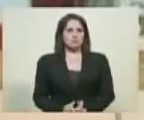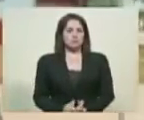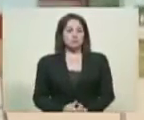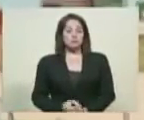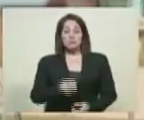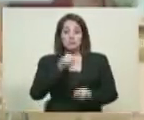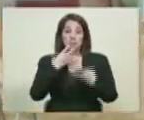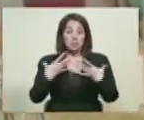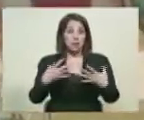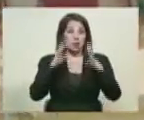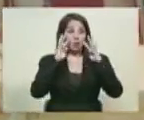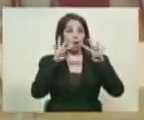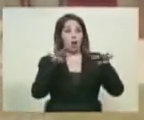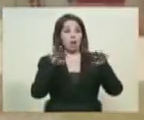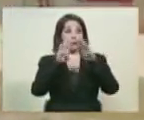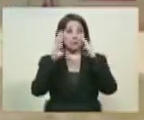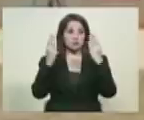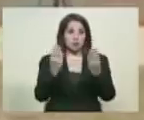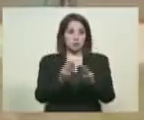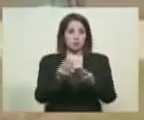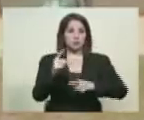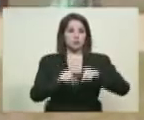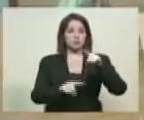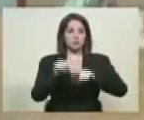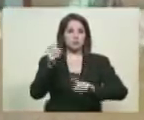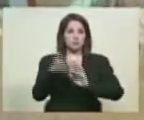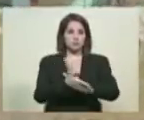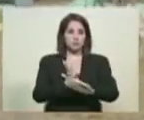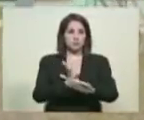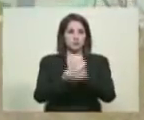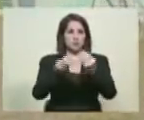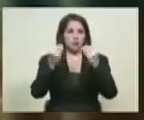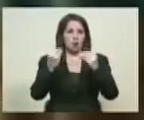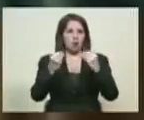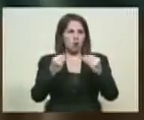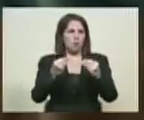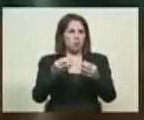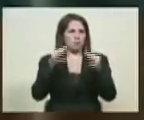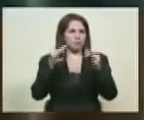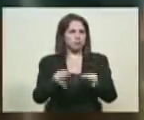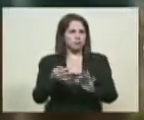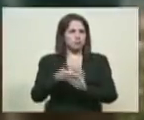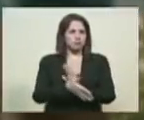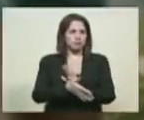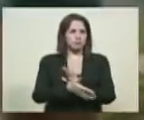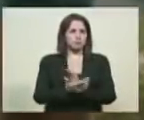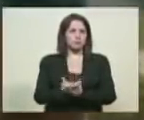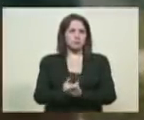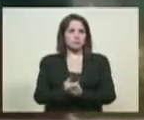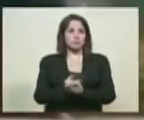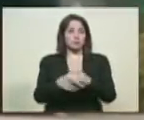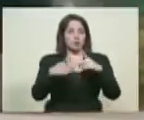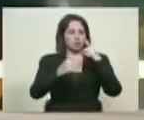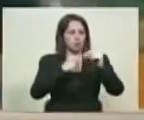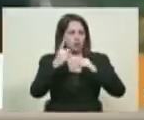nos ven desde el mundo entero a través de las redes sociales, Facebook Live, Periscope,